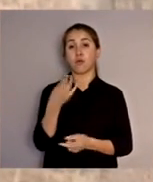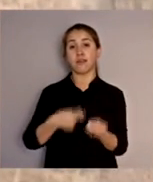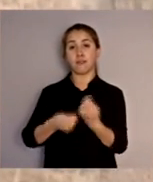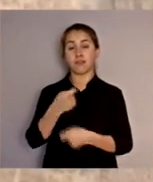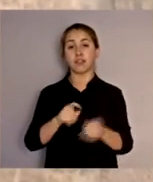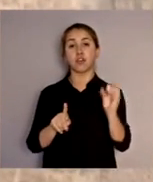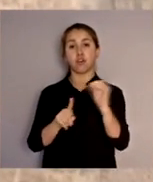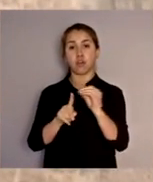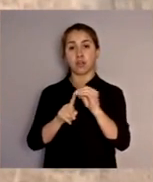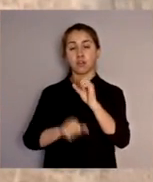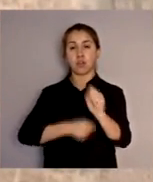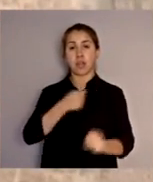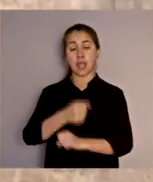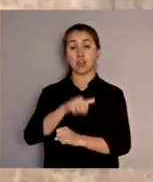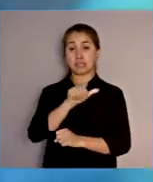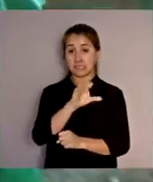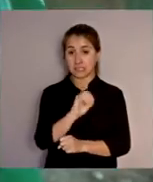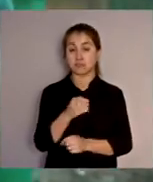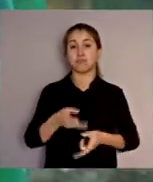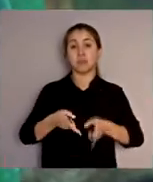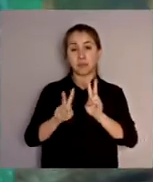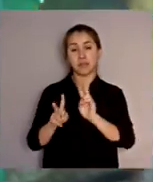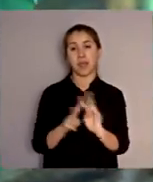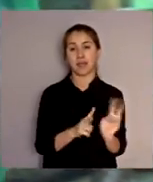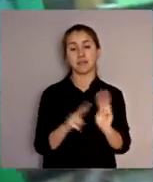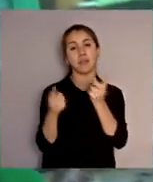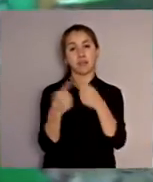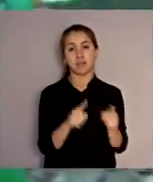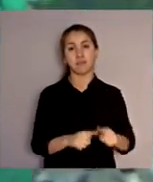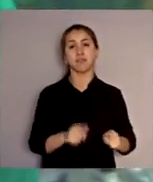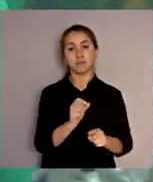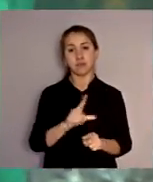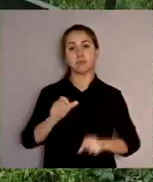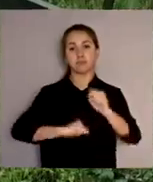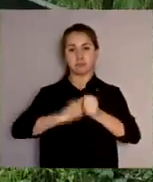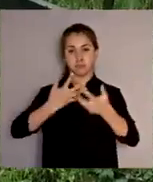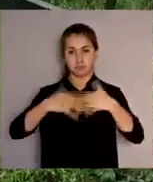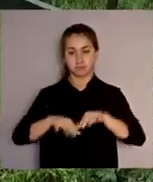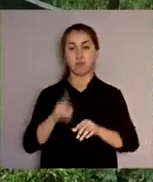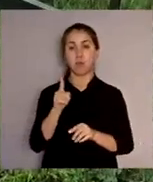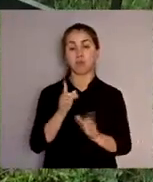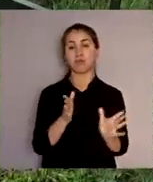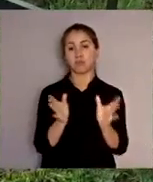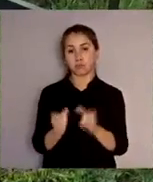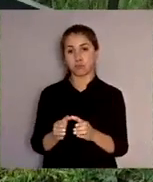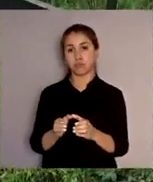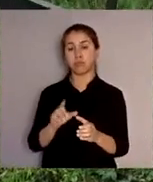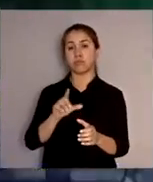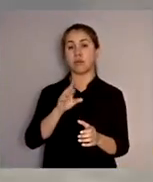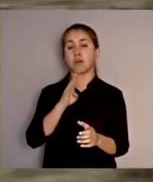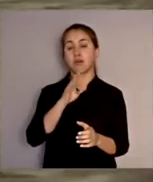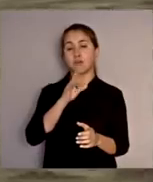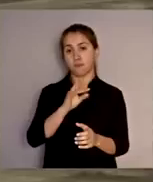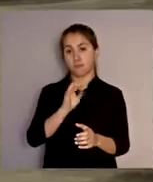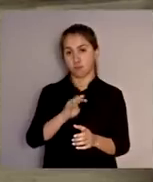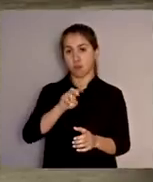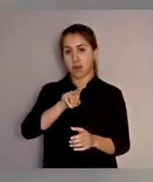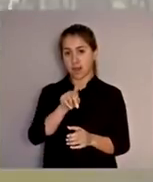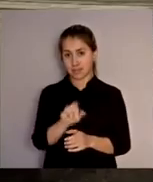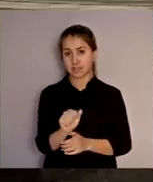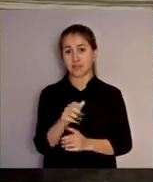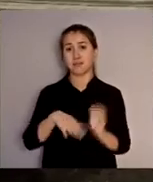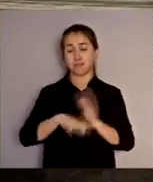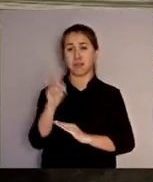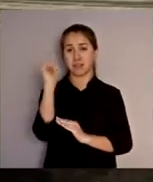vende a Codelco en la década del 60, lo que le permite realizar diversos emprendimientos. Uno de ellos, Bomasa. Quizás el